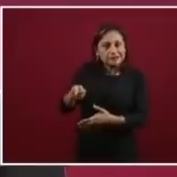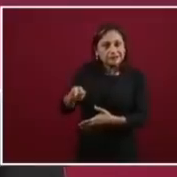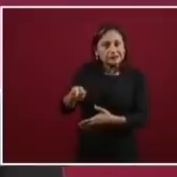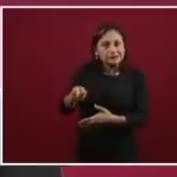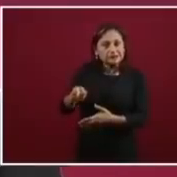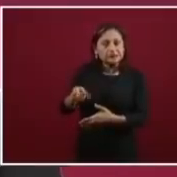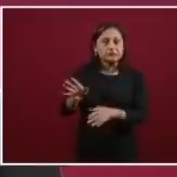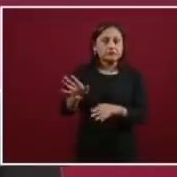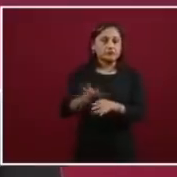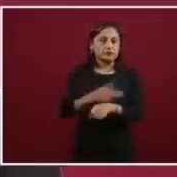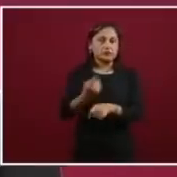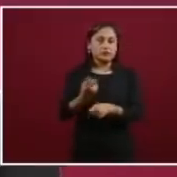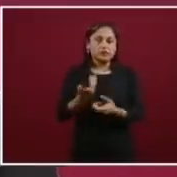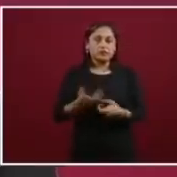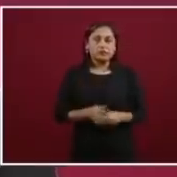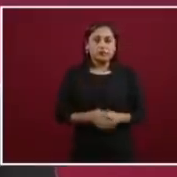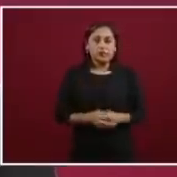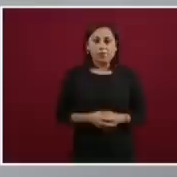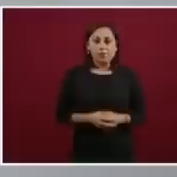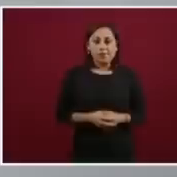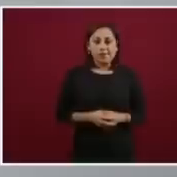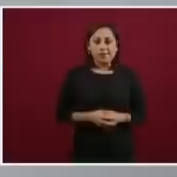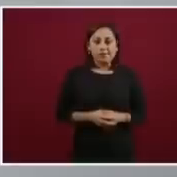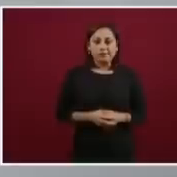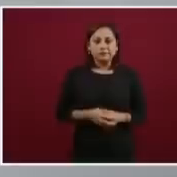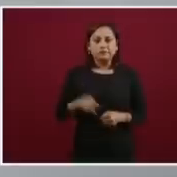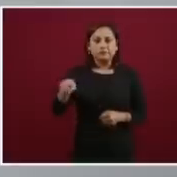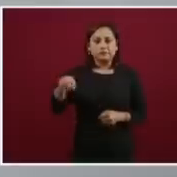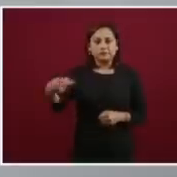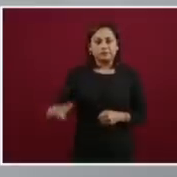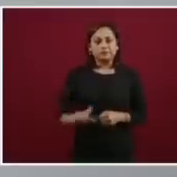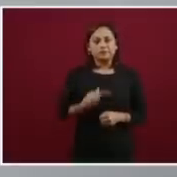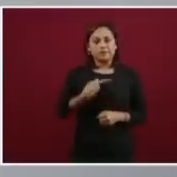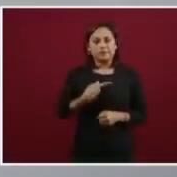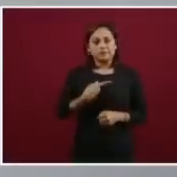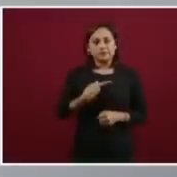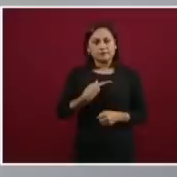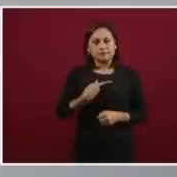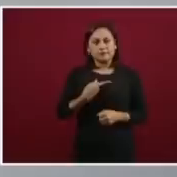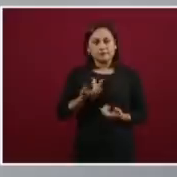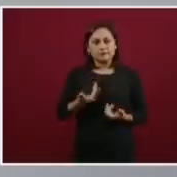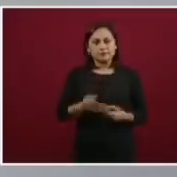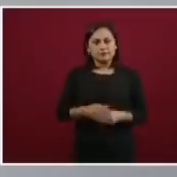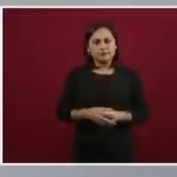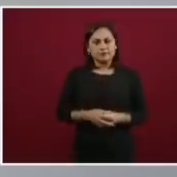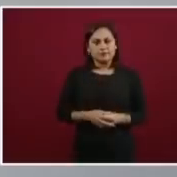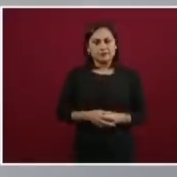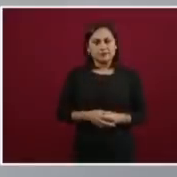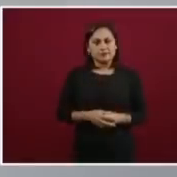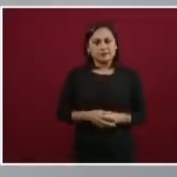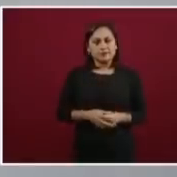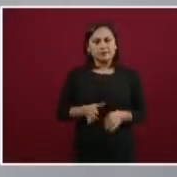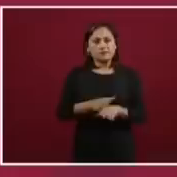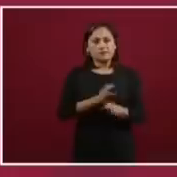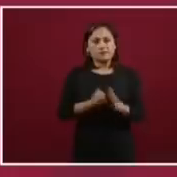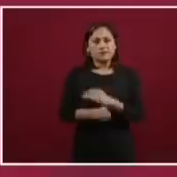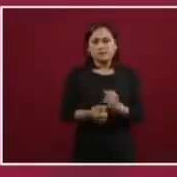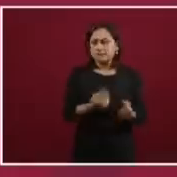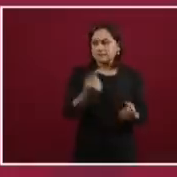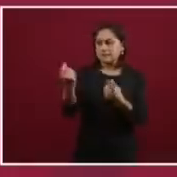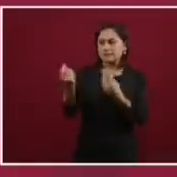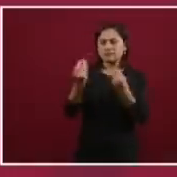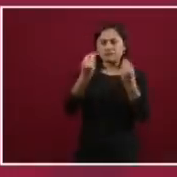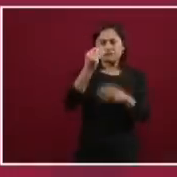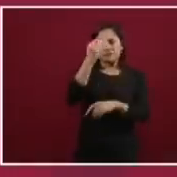por qué tu pregunta va también en el sentido de la reflexión de muchos decir